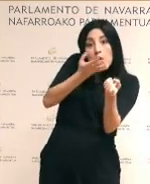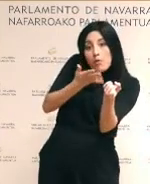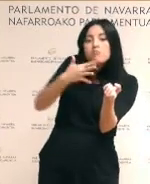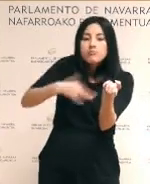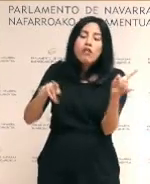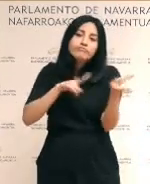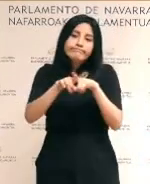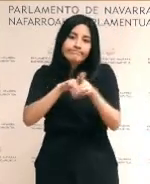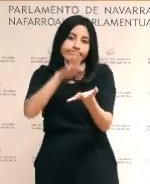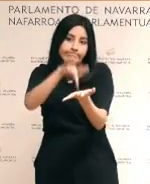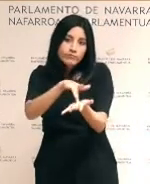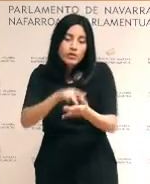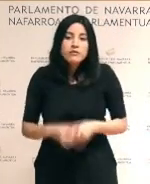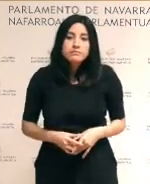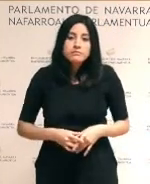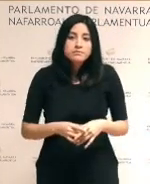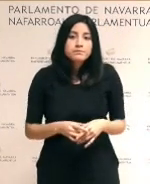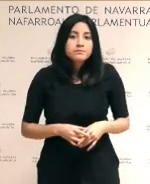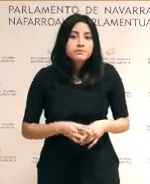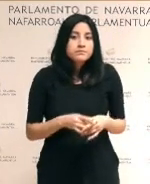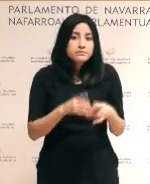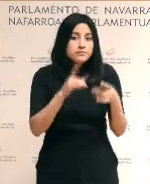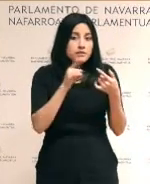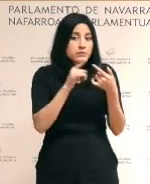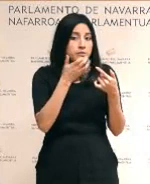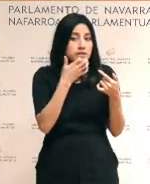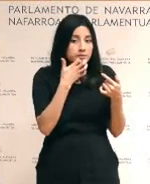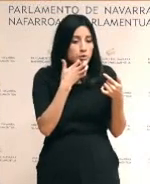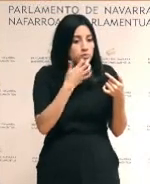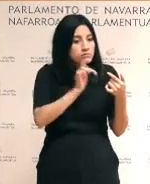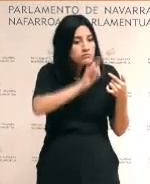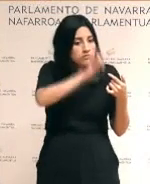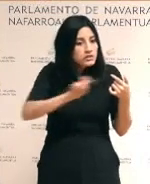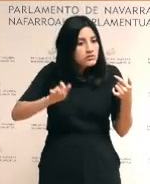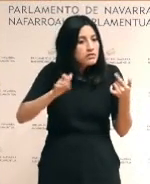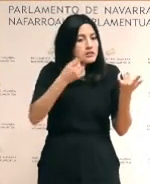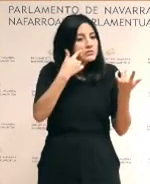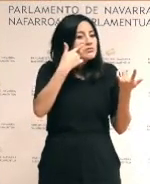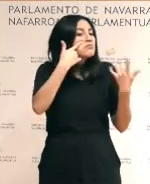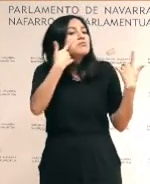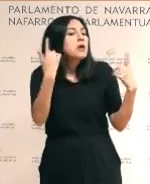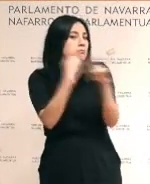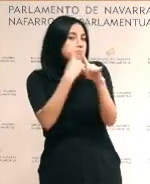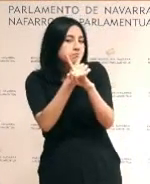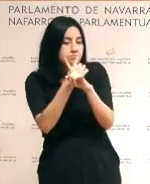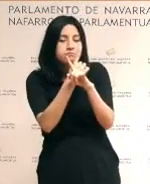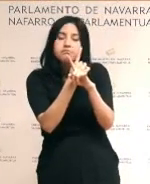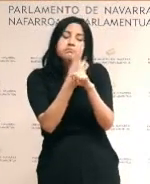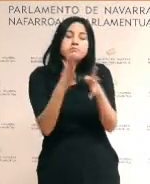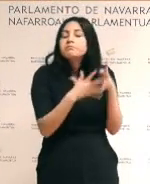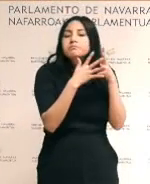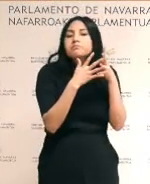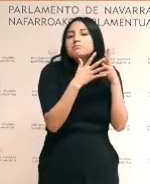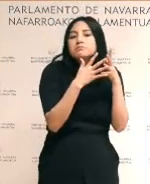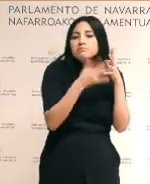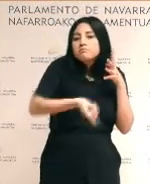vigilancia del poder, o perro guardián, o watchdog, como se les conoce en Estados Unidos, y que tanto molesta a los gobiernos, está entre los motivos por los que estos